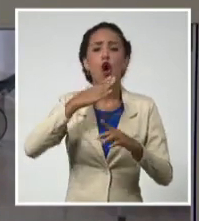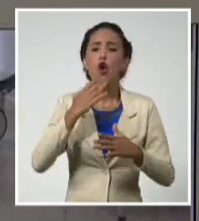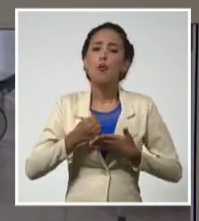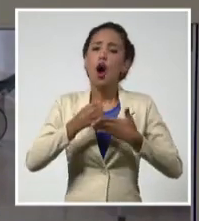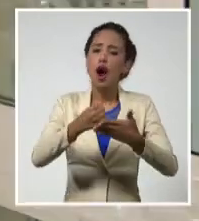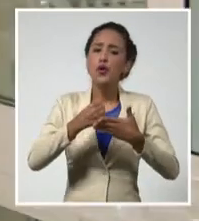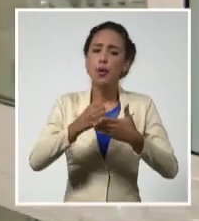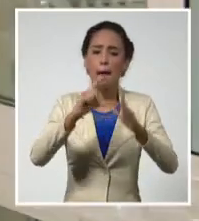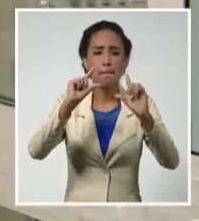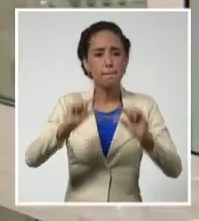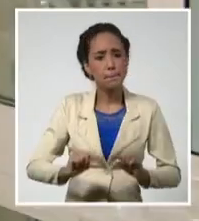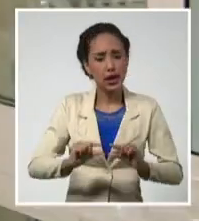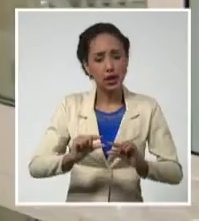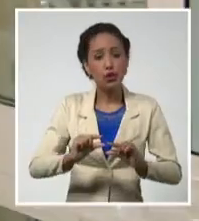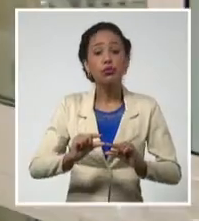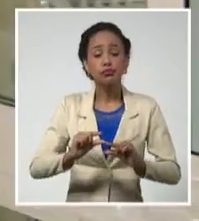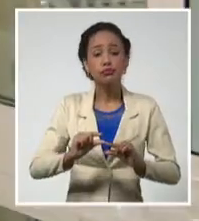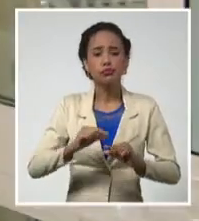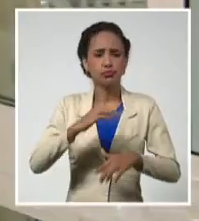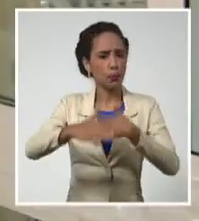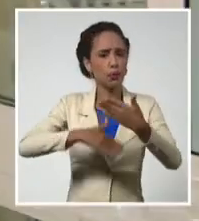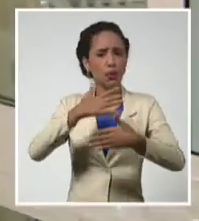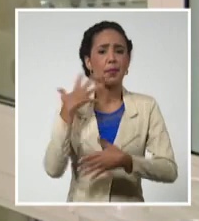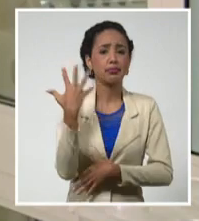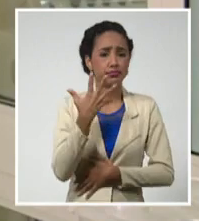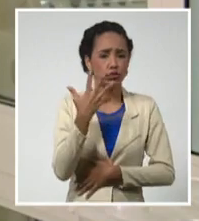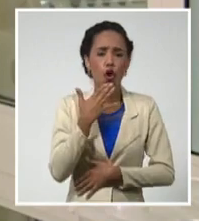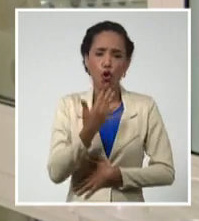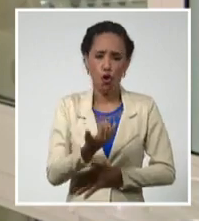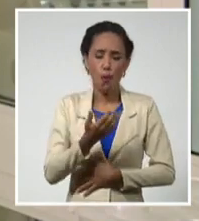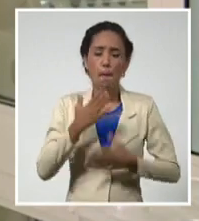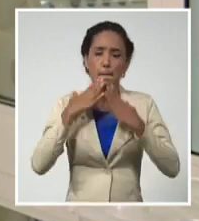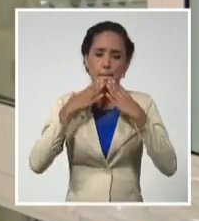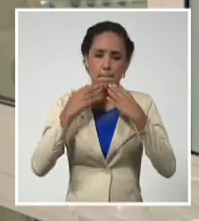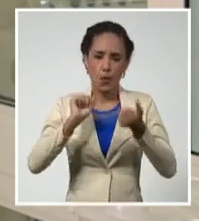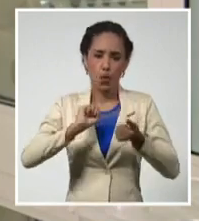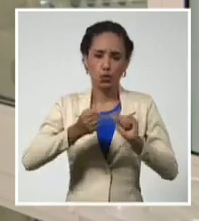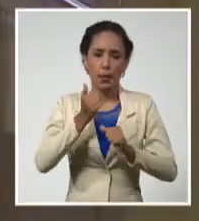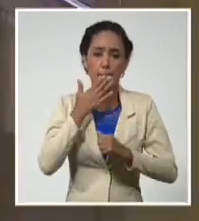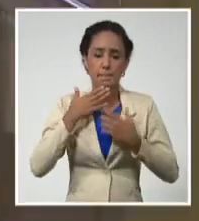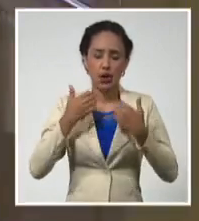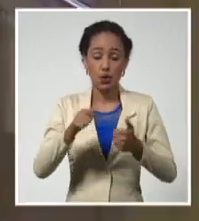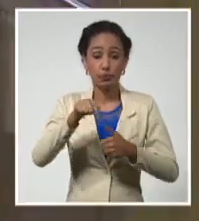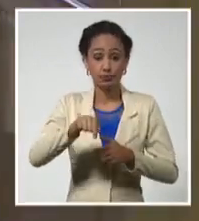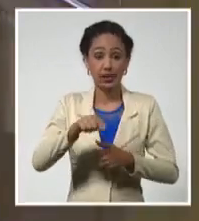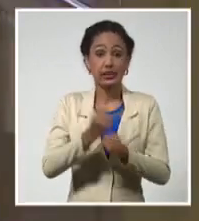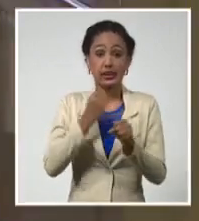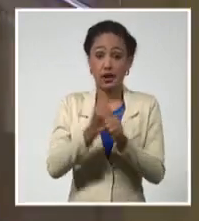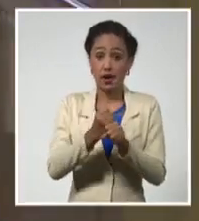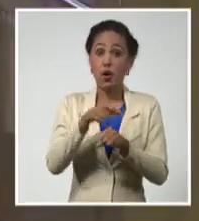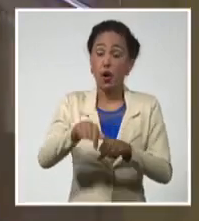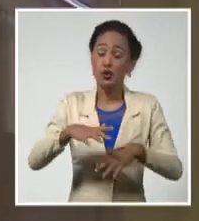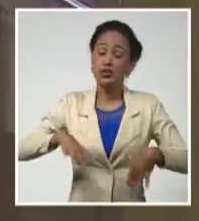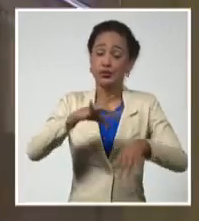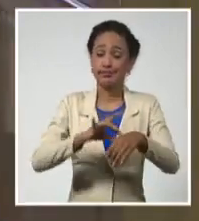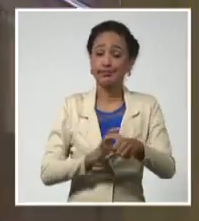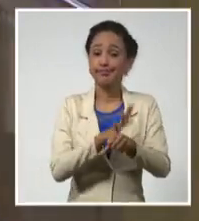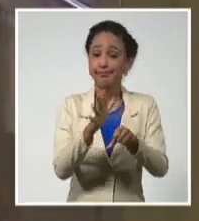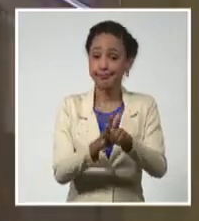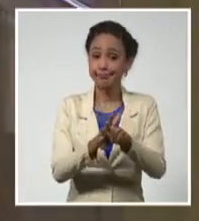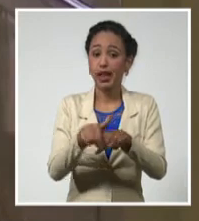la disminución de los efectos de los desastres naturales. La labor de Cuba en el último año estuvo marcada por la pandemia de la COVID-19,